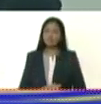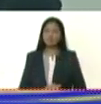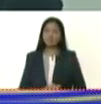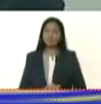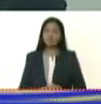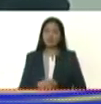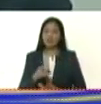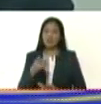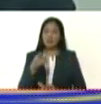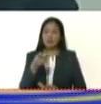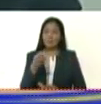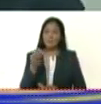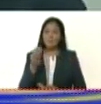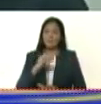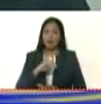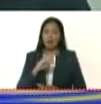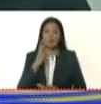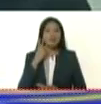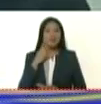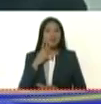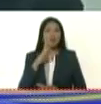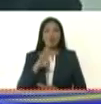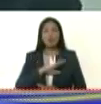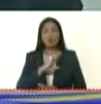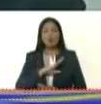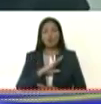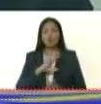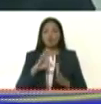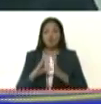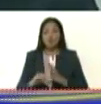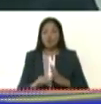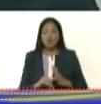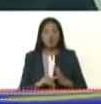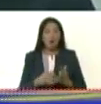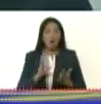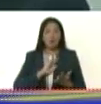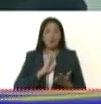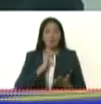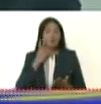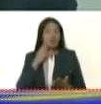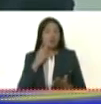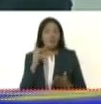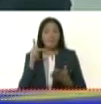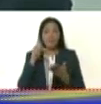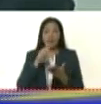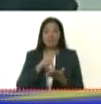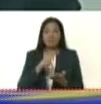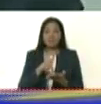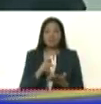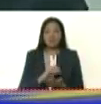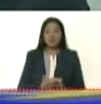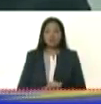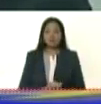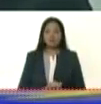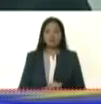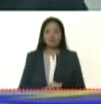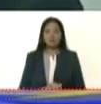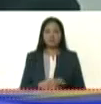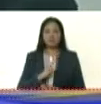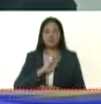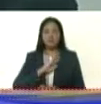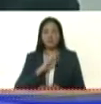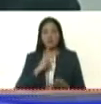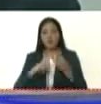procura hacerse con los recursos del Estado para robárselo que incluso participar en el juego político,